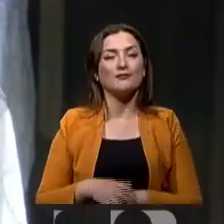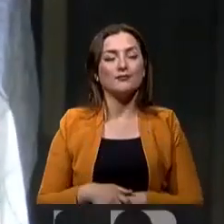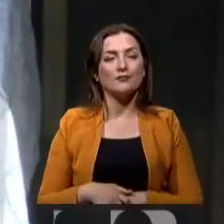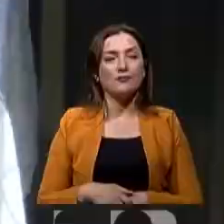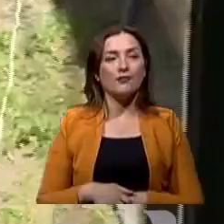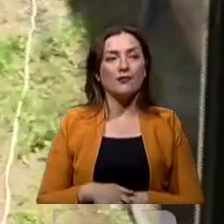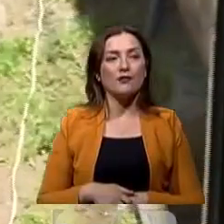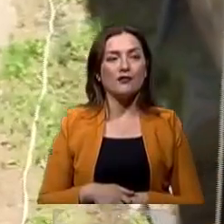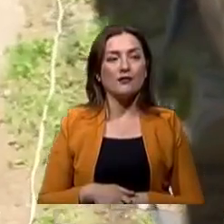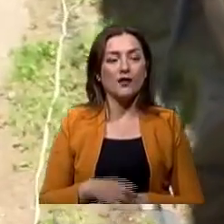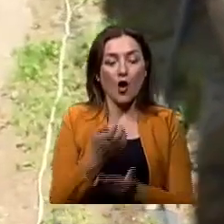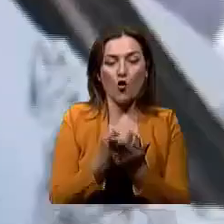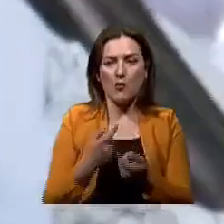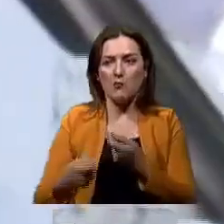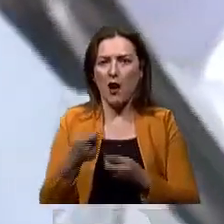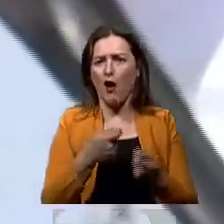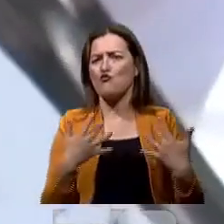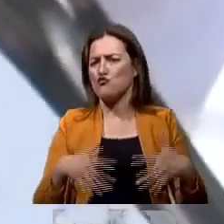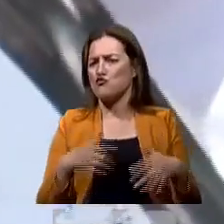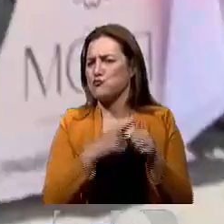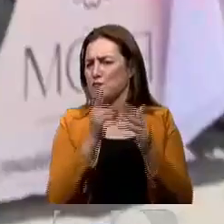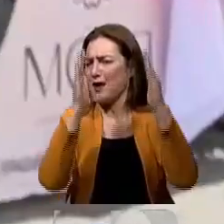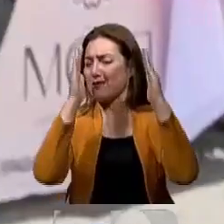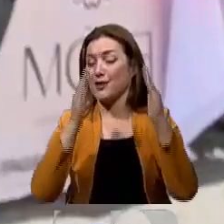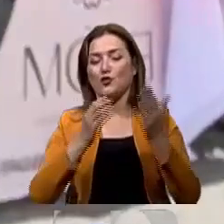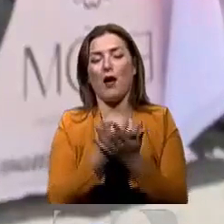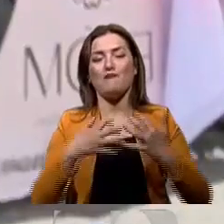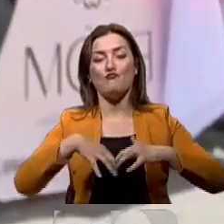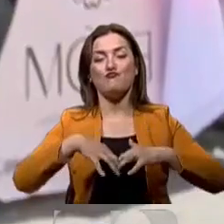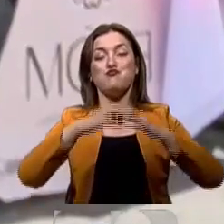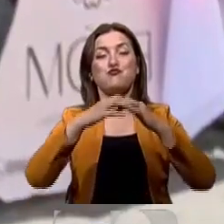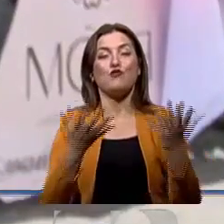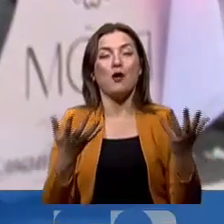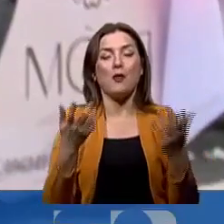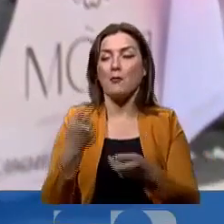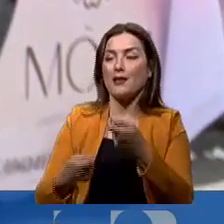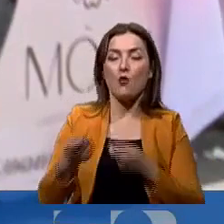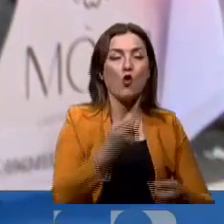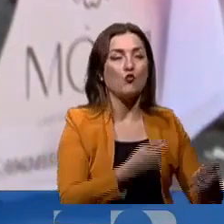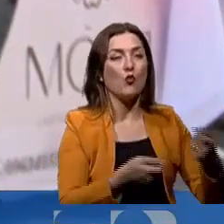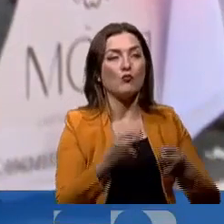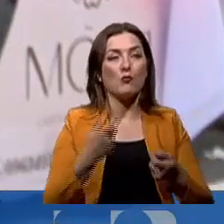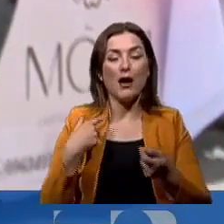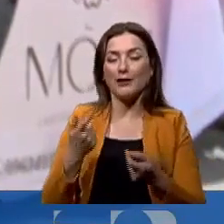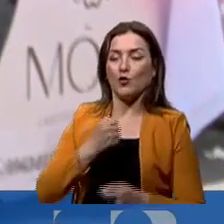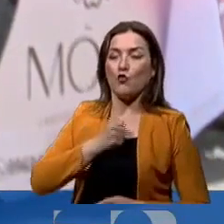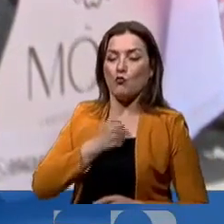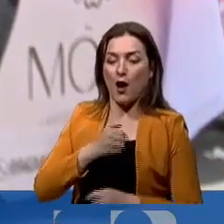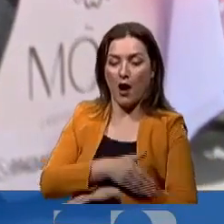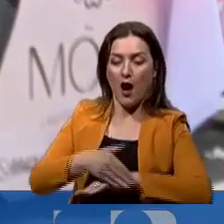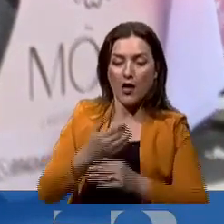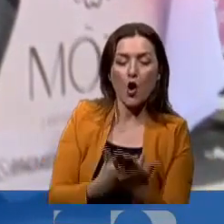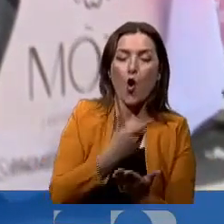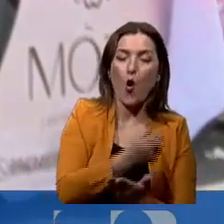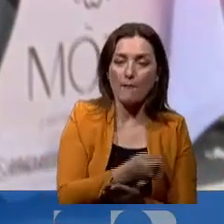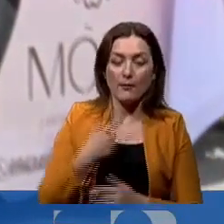Además, fomentar la economía local es una de sus prioridades. Con los mismos vecinos, de que traten de consumir lo que es de nuestra calle, para que